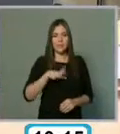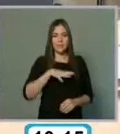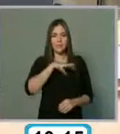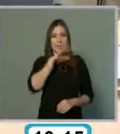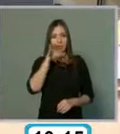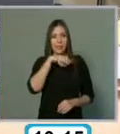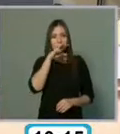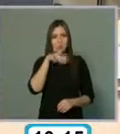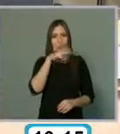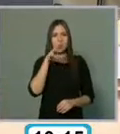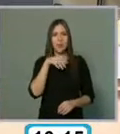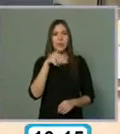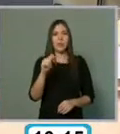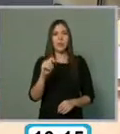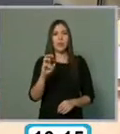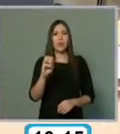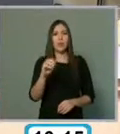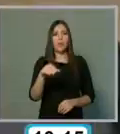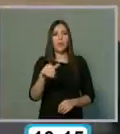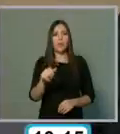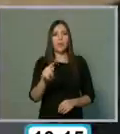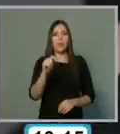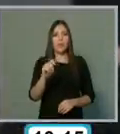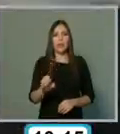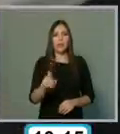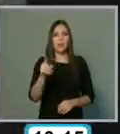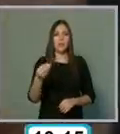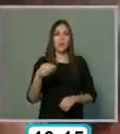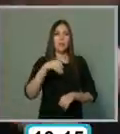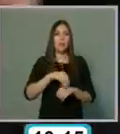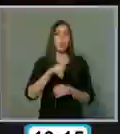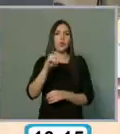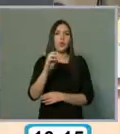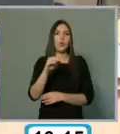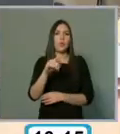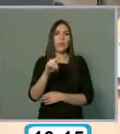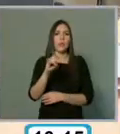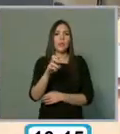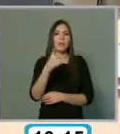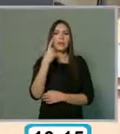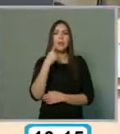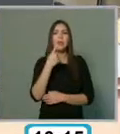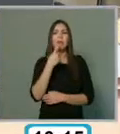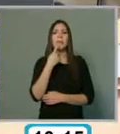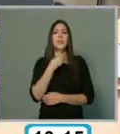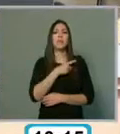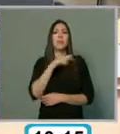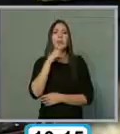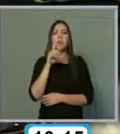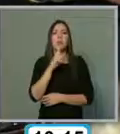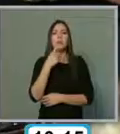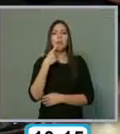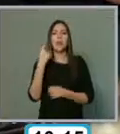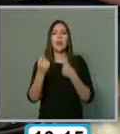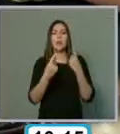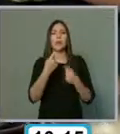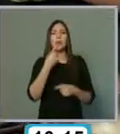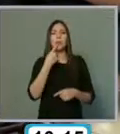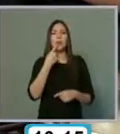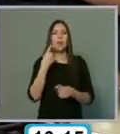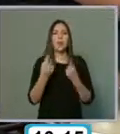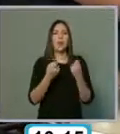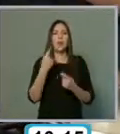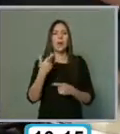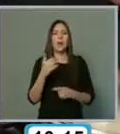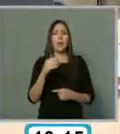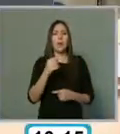Tenemos cebolla y tomate. Yo le agrego tomate al guacamole para que no solo me sepa a puro aguacate. He probado por ahí unos guacamoles